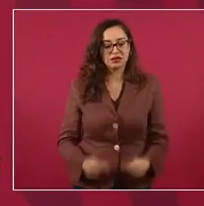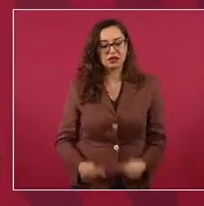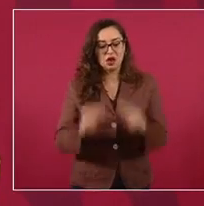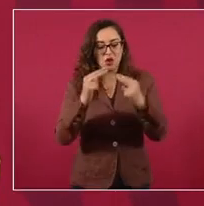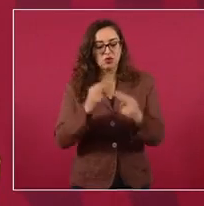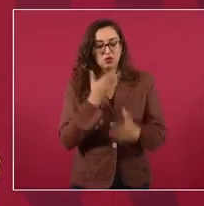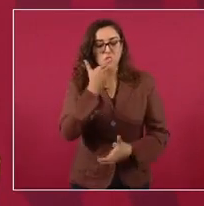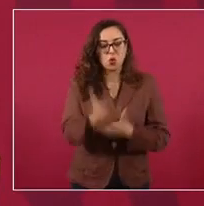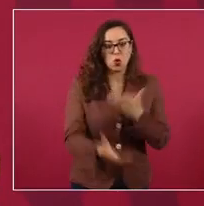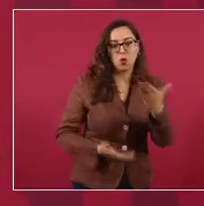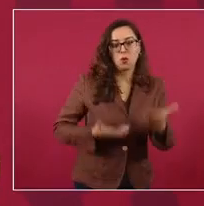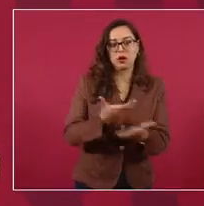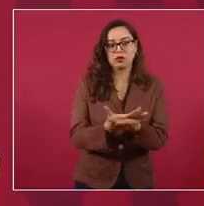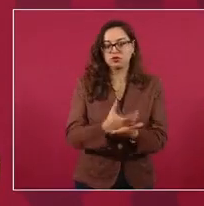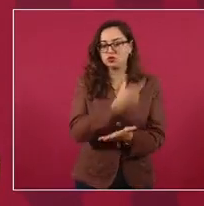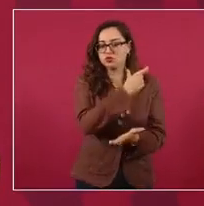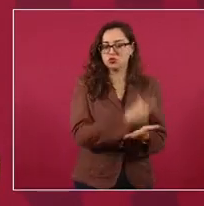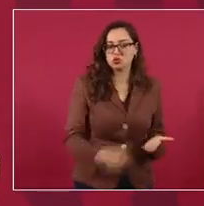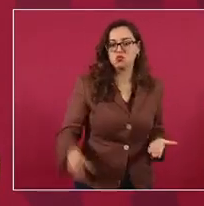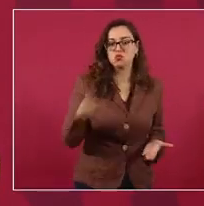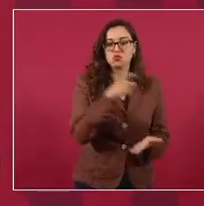la capacidad de consumo.